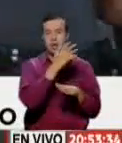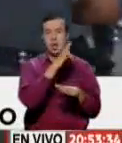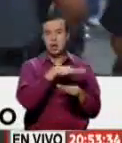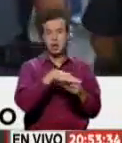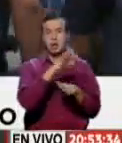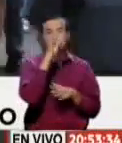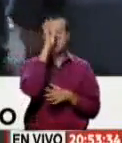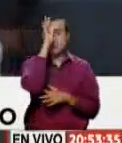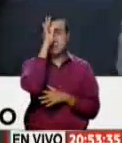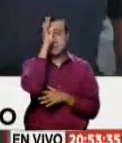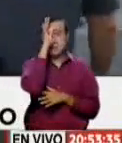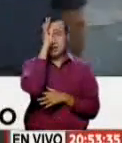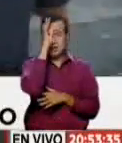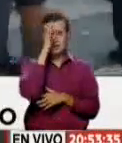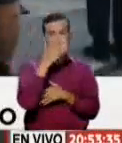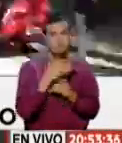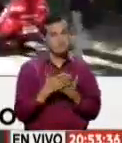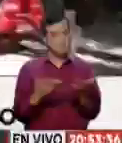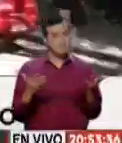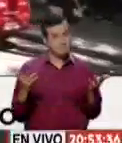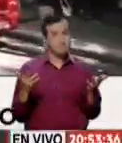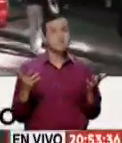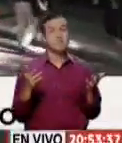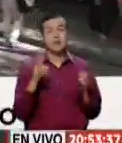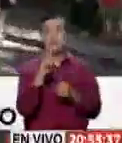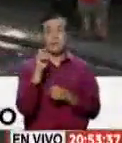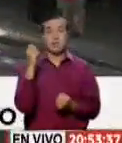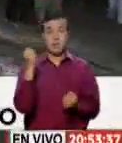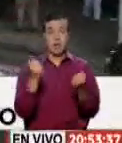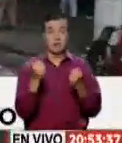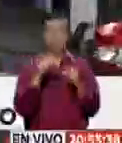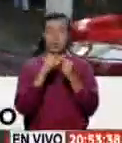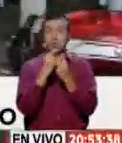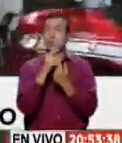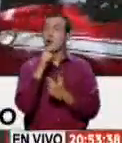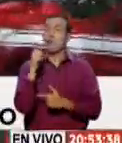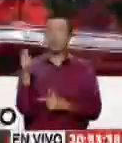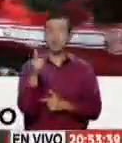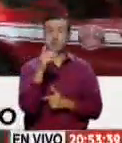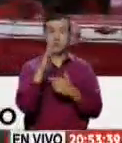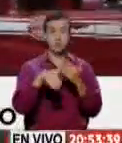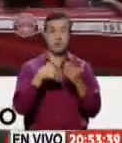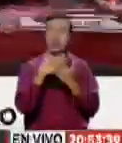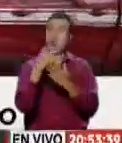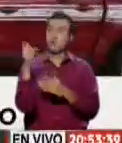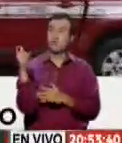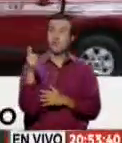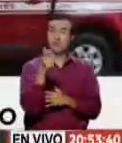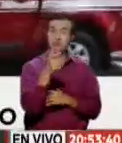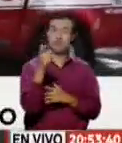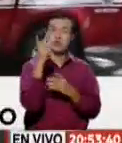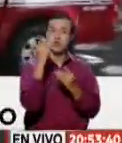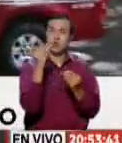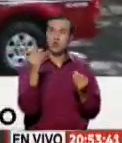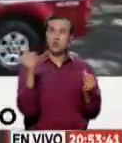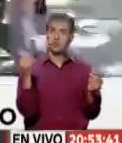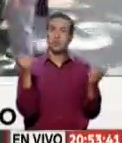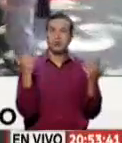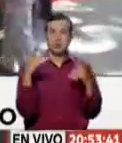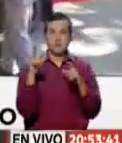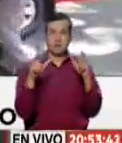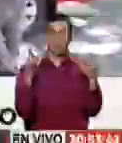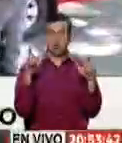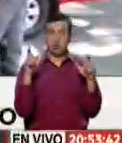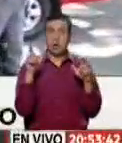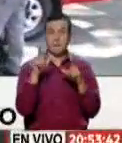Corazón, cerca de la Avenida Paulista. Alrededor de 20 vehículos del cuerpo de bomberos se trasladaron al lugar para apagar las llamas y evacuar